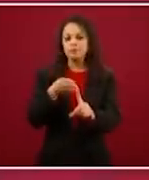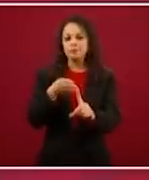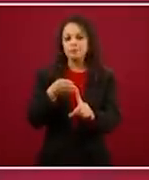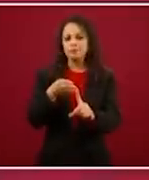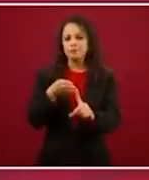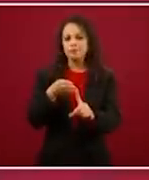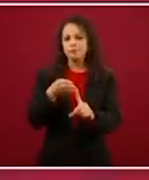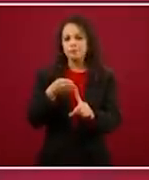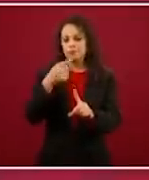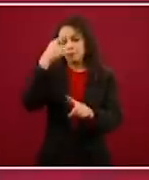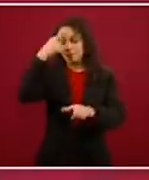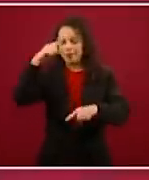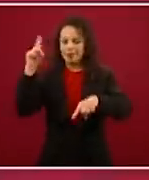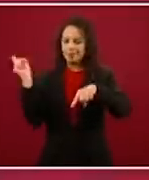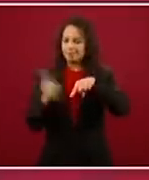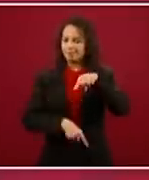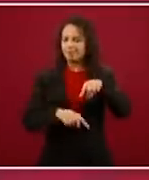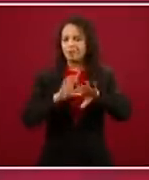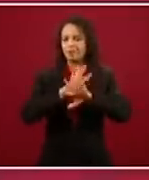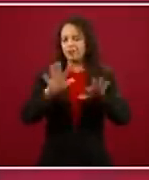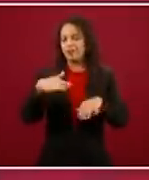desterrar la corrupción.